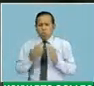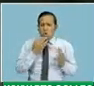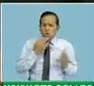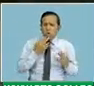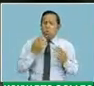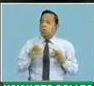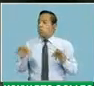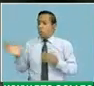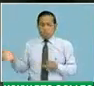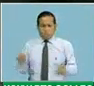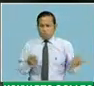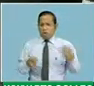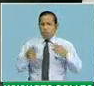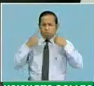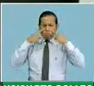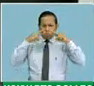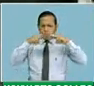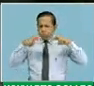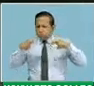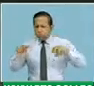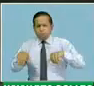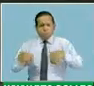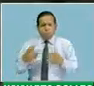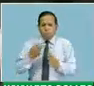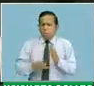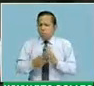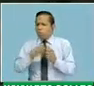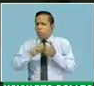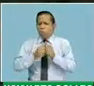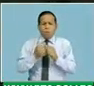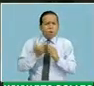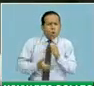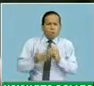investigar todas las circunstancias y causas de la tragedia, informó Wilber Quiñones.